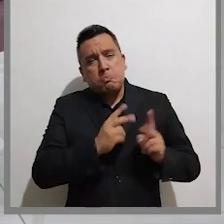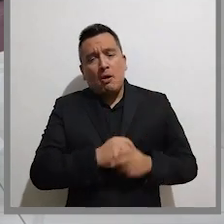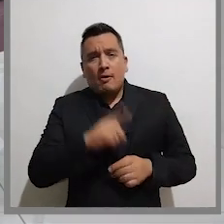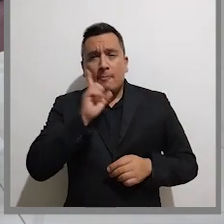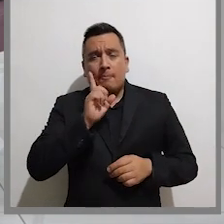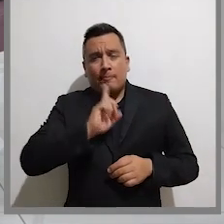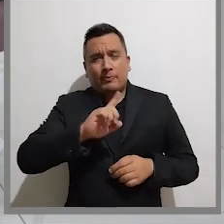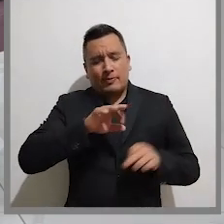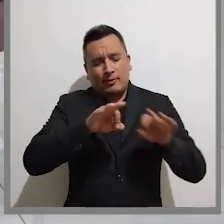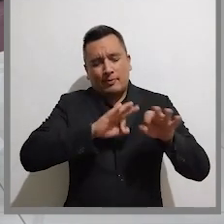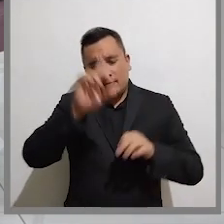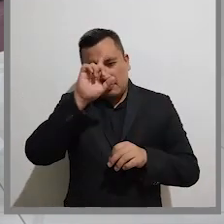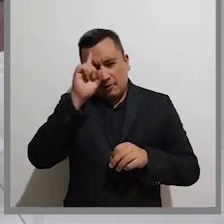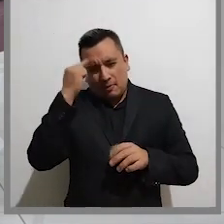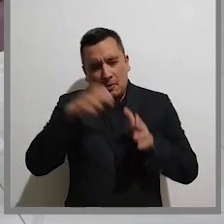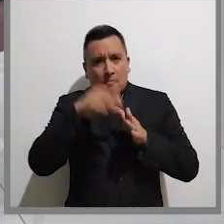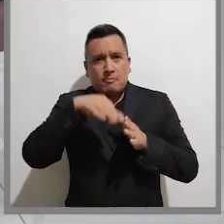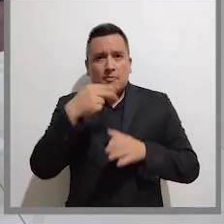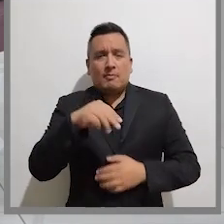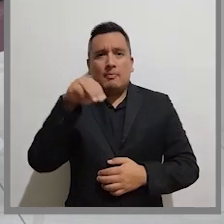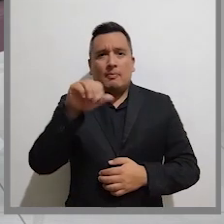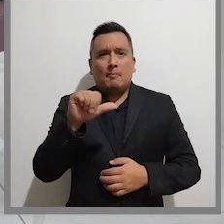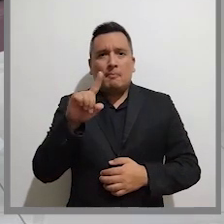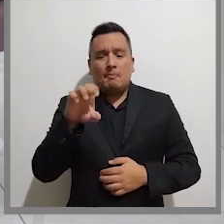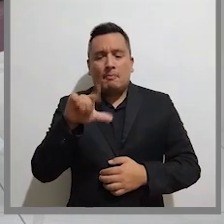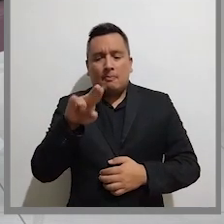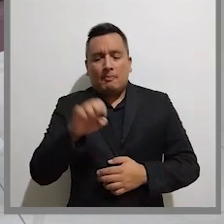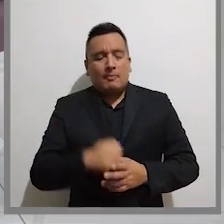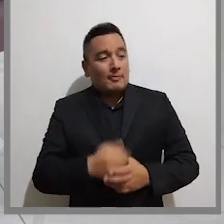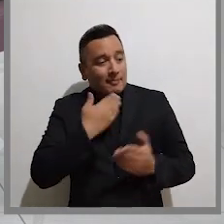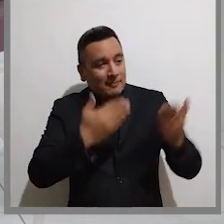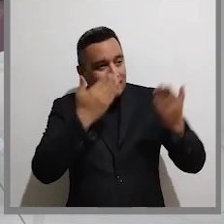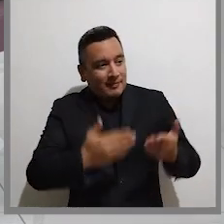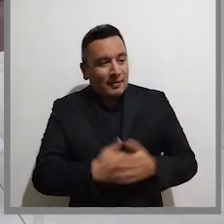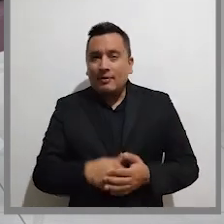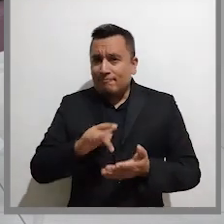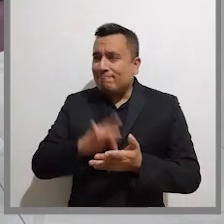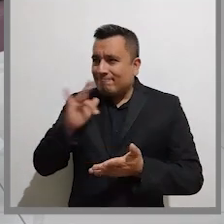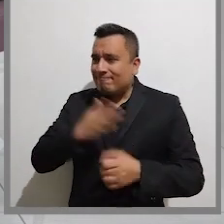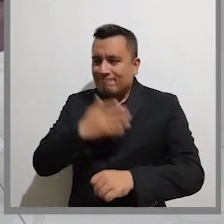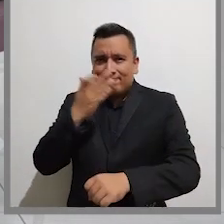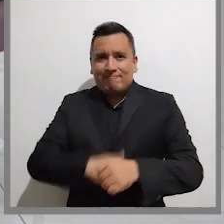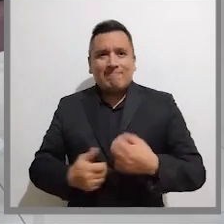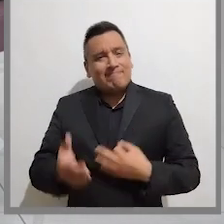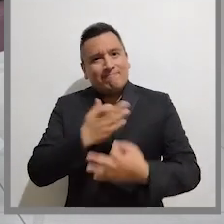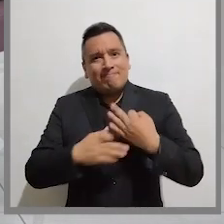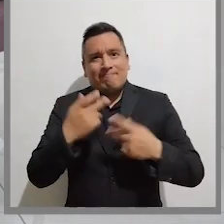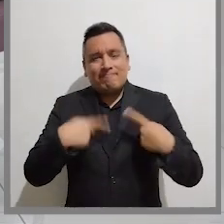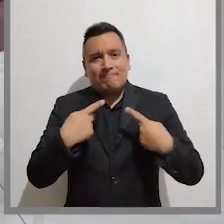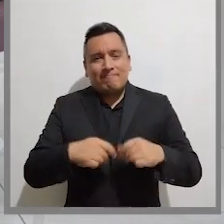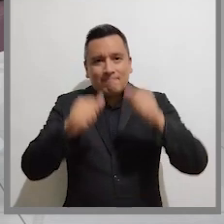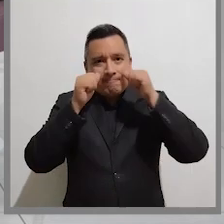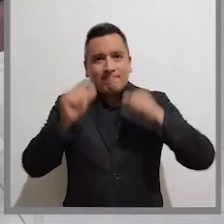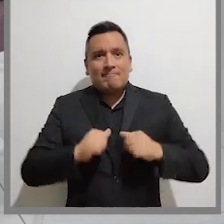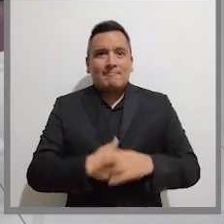la consejera Madeleine Ivette Figueroa Gámez. Consejera, ¿qué tal? ¿Cómo está? Bienvenida nuevamente. Muchas gracias, muy buenas tardes a ti, Guillermo, y a todo el público